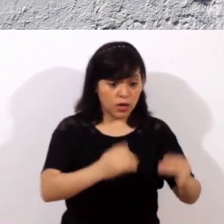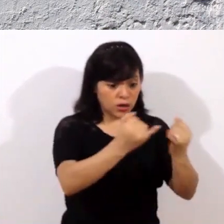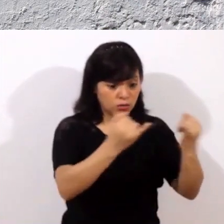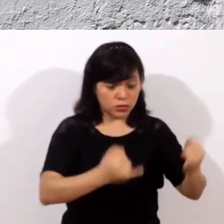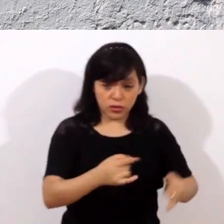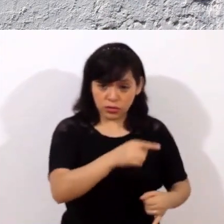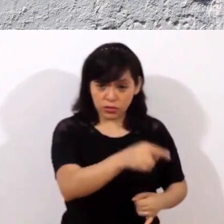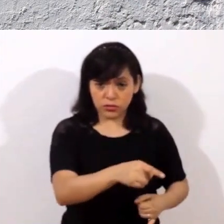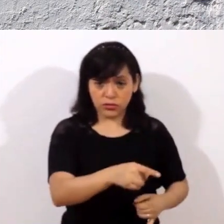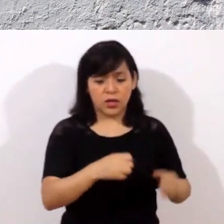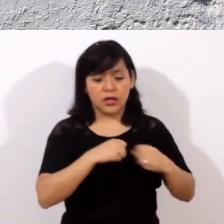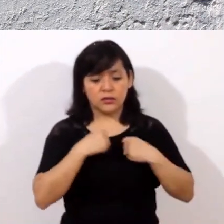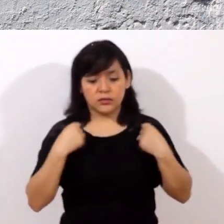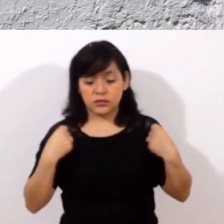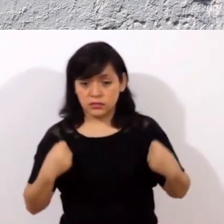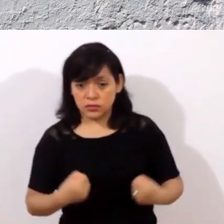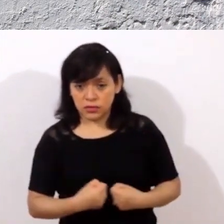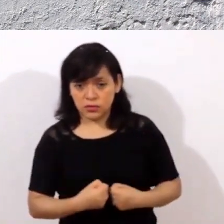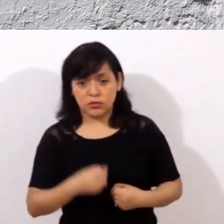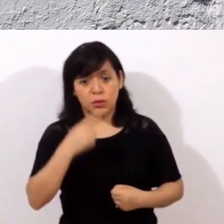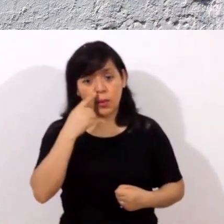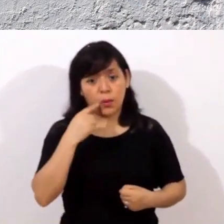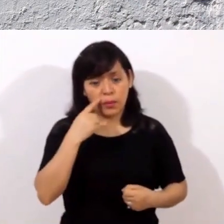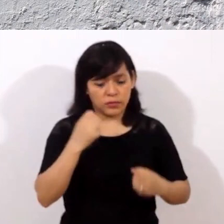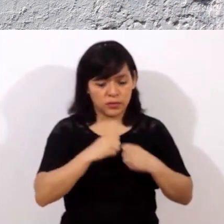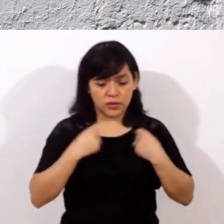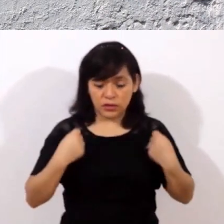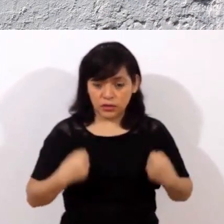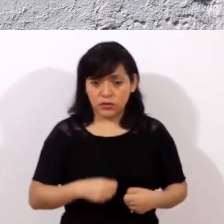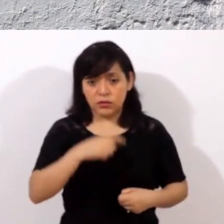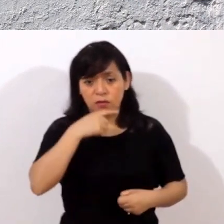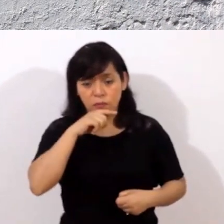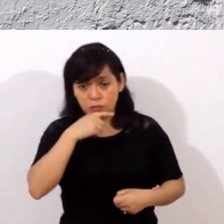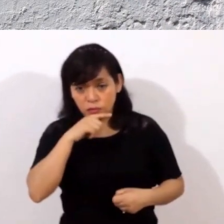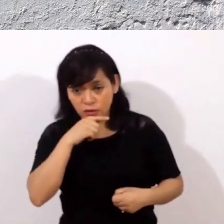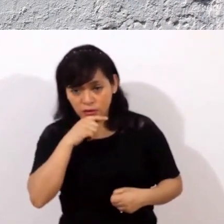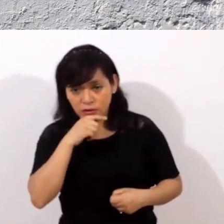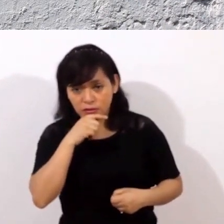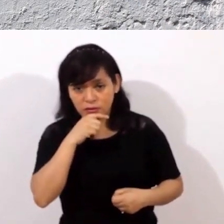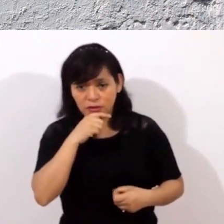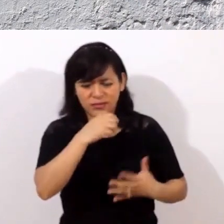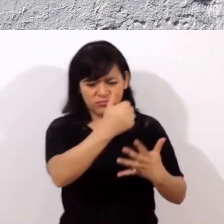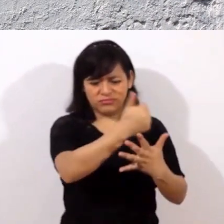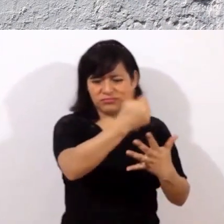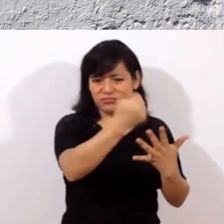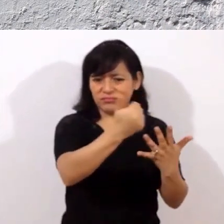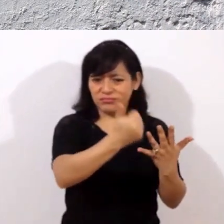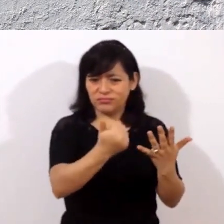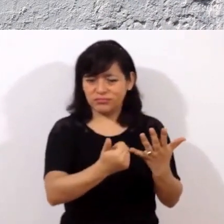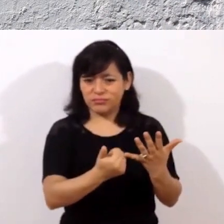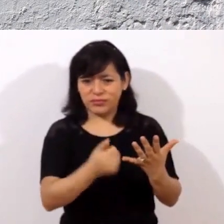sacerdotes y sacerdotisas caían en promiscuidad sexual. Los hombres iban y mantenían relaciones con